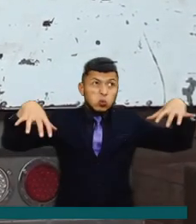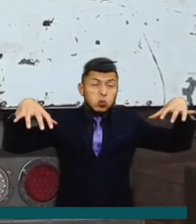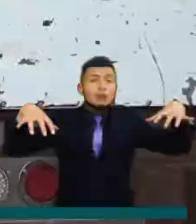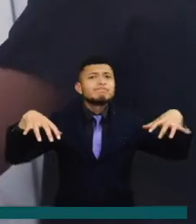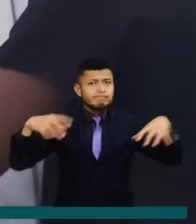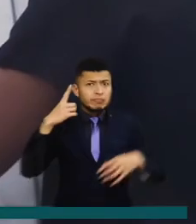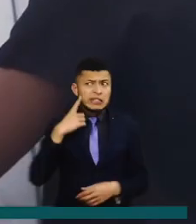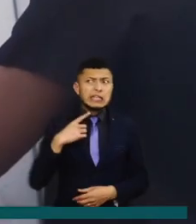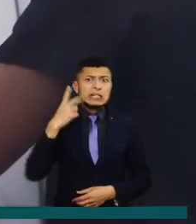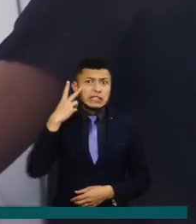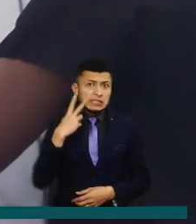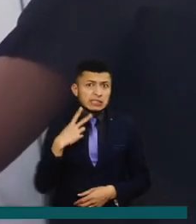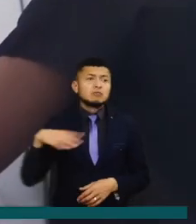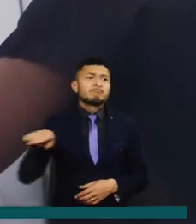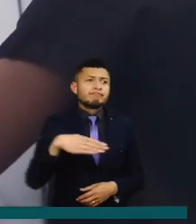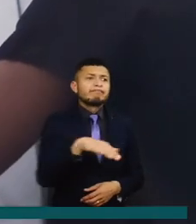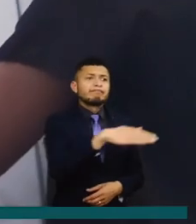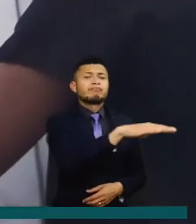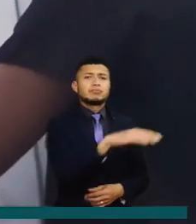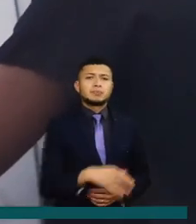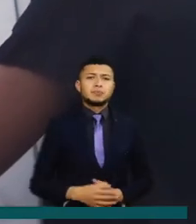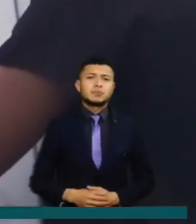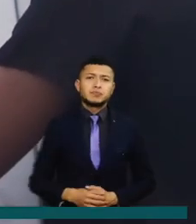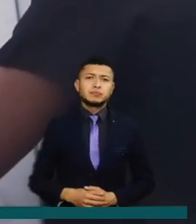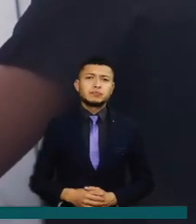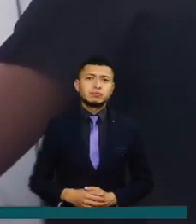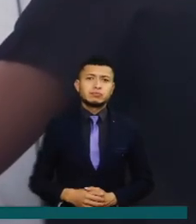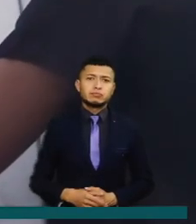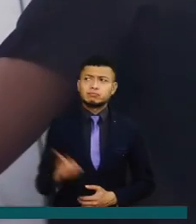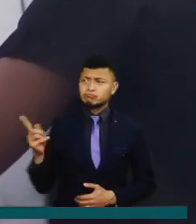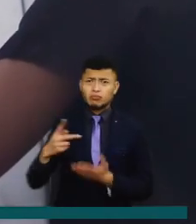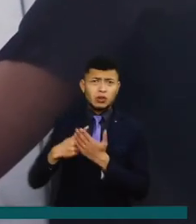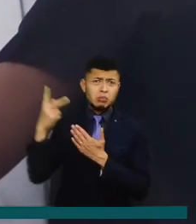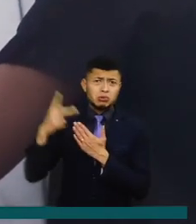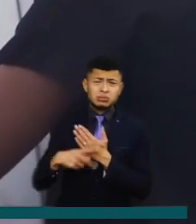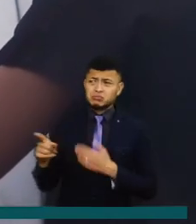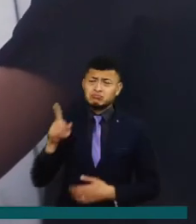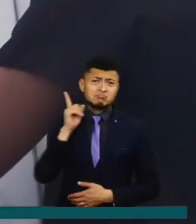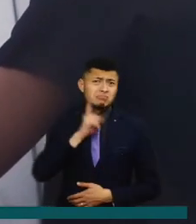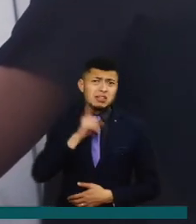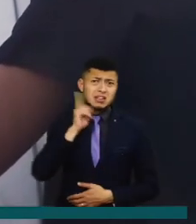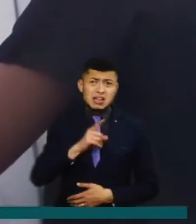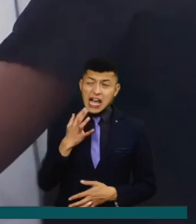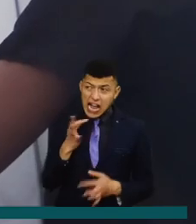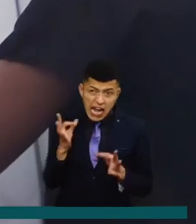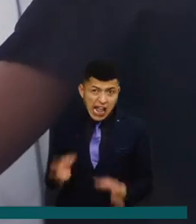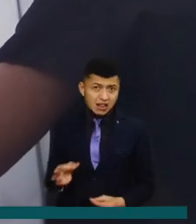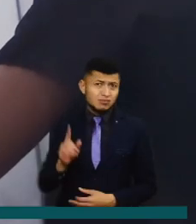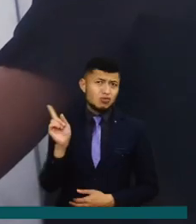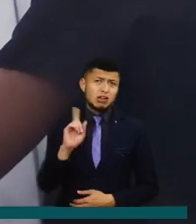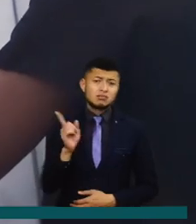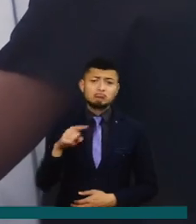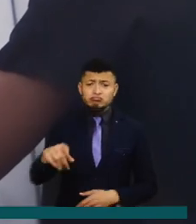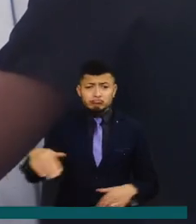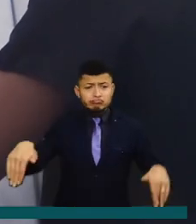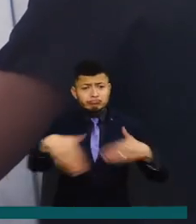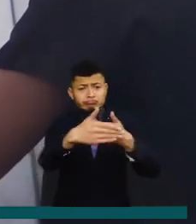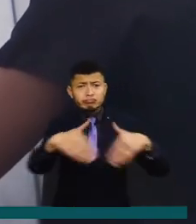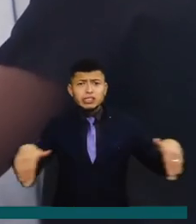de invierno. El proyecto es una mentira. No hay nada en realidad, hay una vía